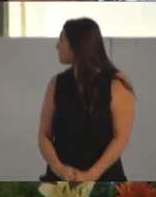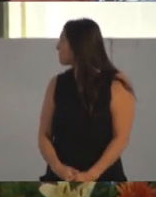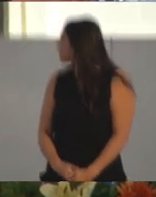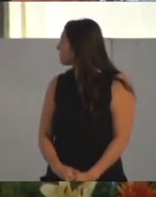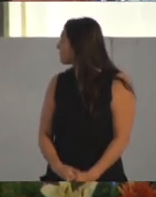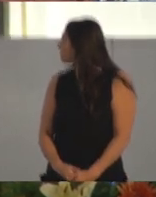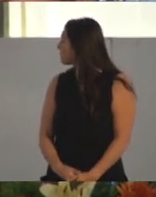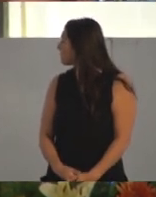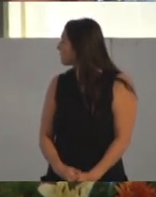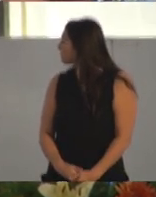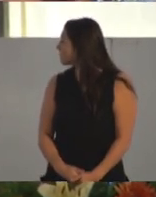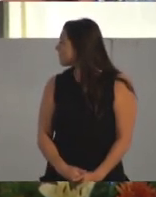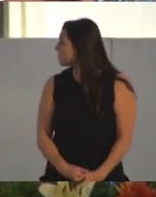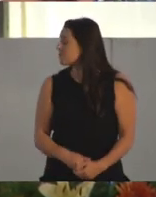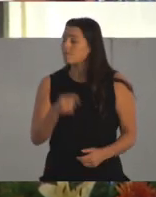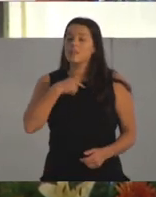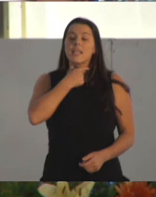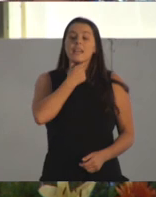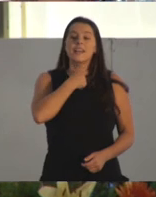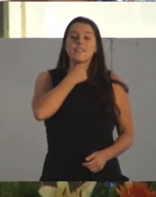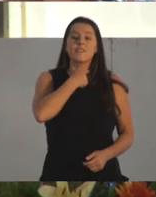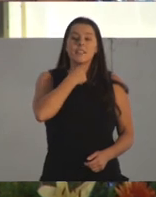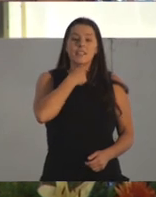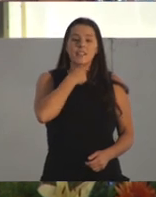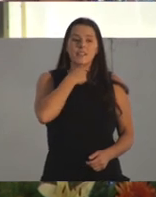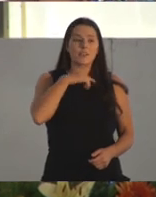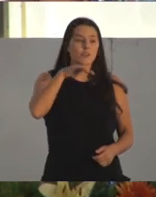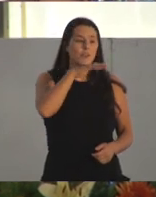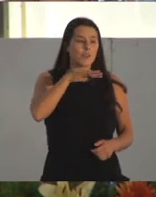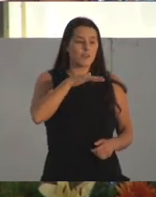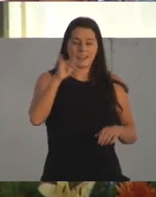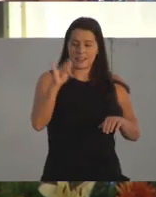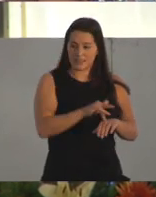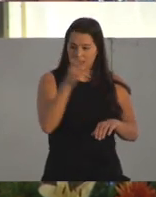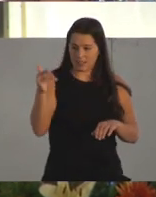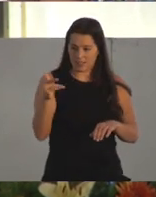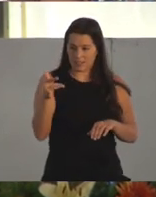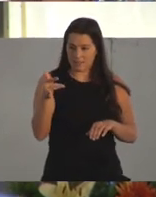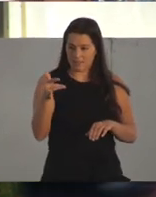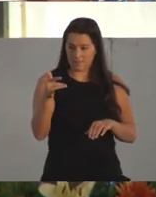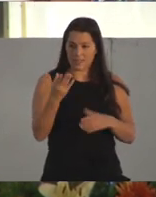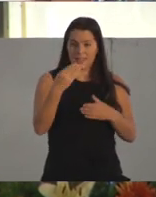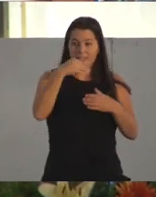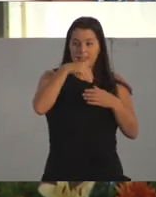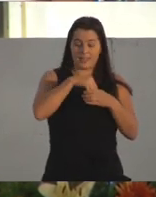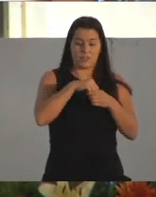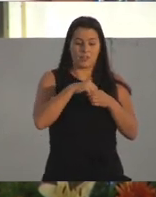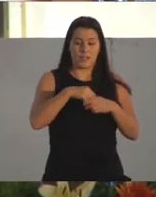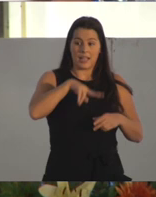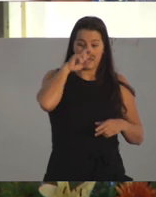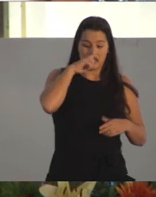No voy a poder. Bueno, la faringe es una zona muy delicada que supone la encrucijada entre la vía respiratoria y la